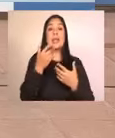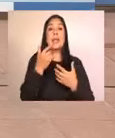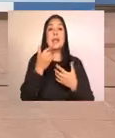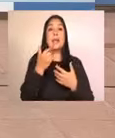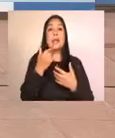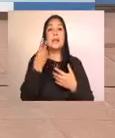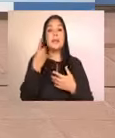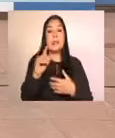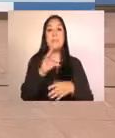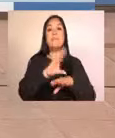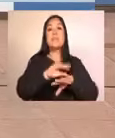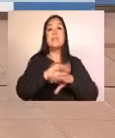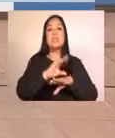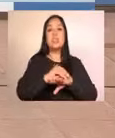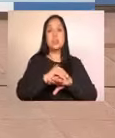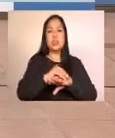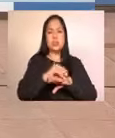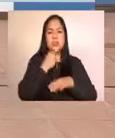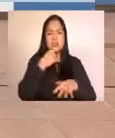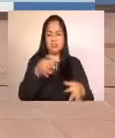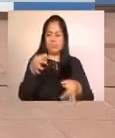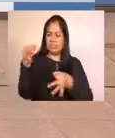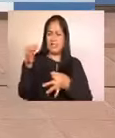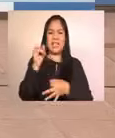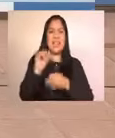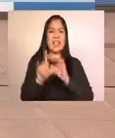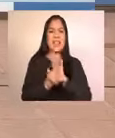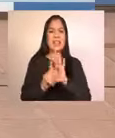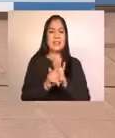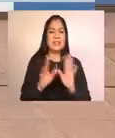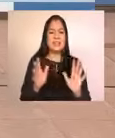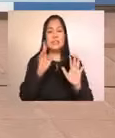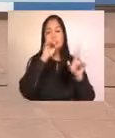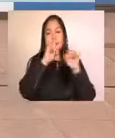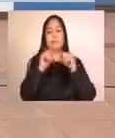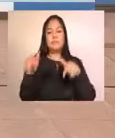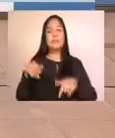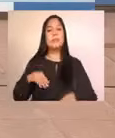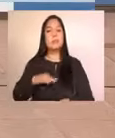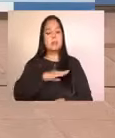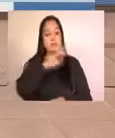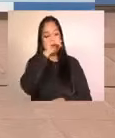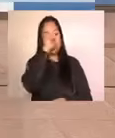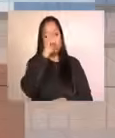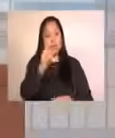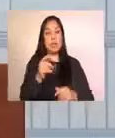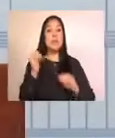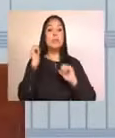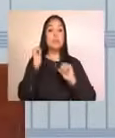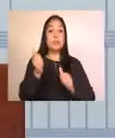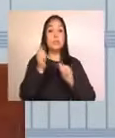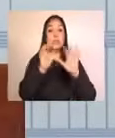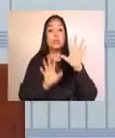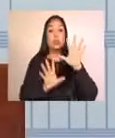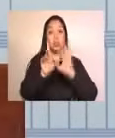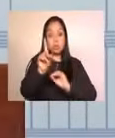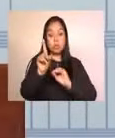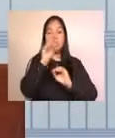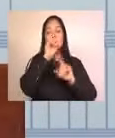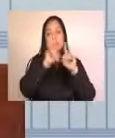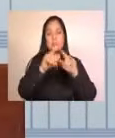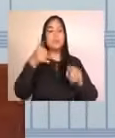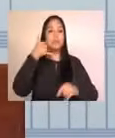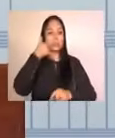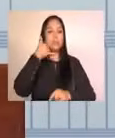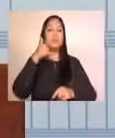de permisos. Y luego pues también recientemente el Ministerio de Trabajo a través de la línea 1511 ha habilitado también un